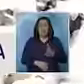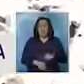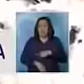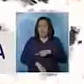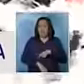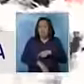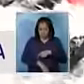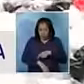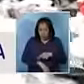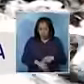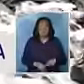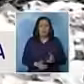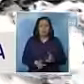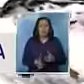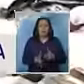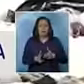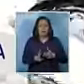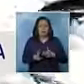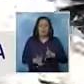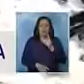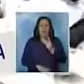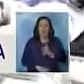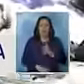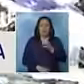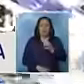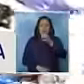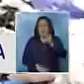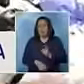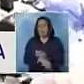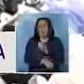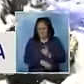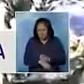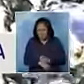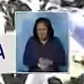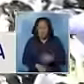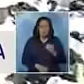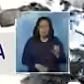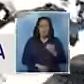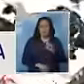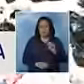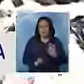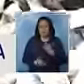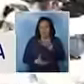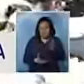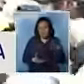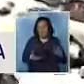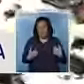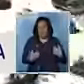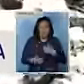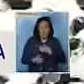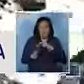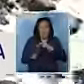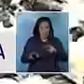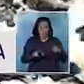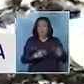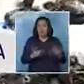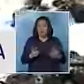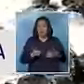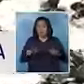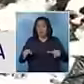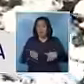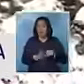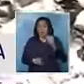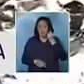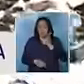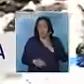solo para avanzar en una cuadra aproximadamente una hora a 30 minutos Este es el panorama que nosotros tenemos en el Emporio comercial de gamarra